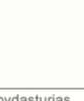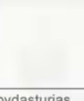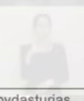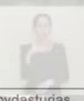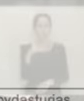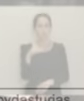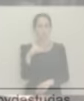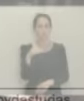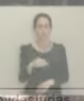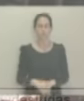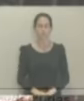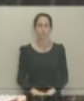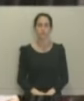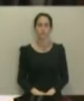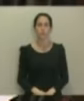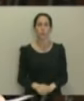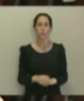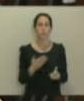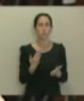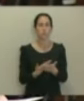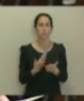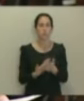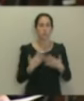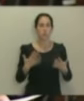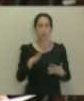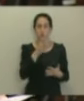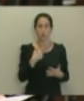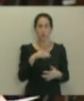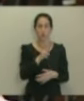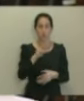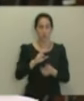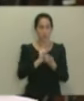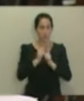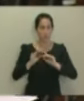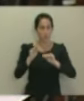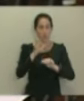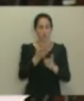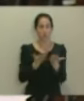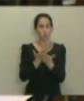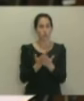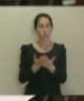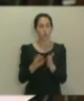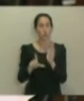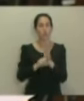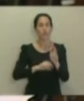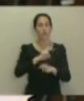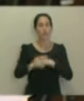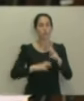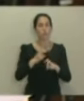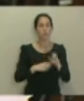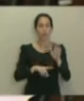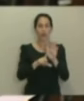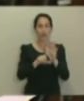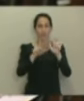...y las zonas justifican el apoyo a las enmiendas del Partido Popular en la proposición de ley de reforma de la Ley